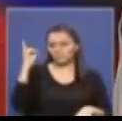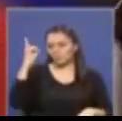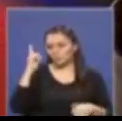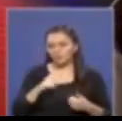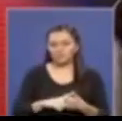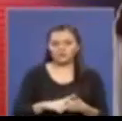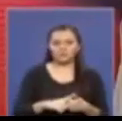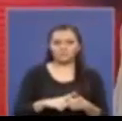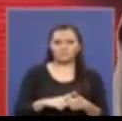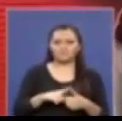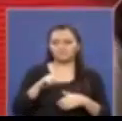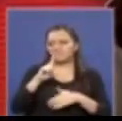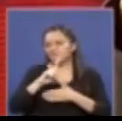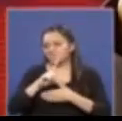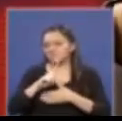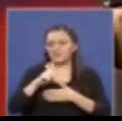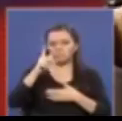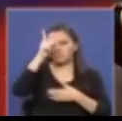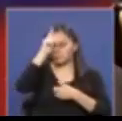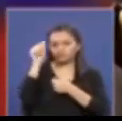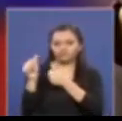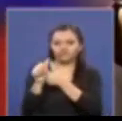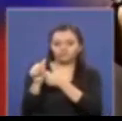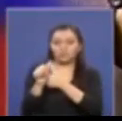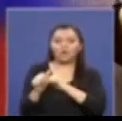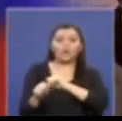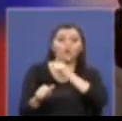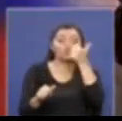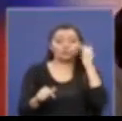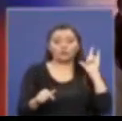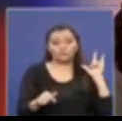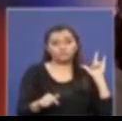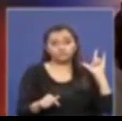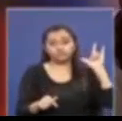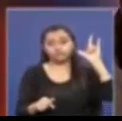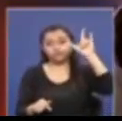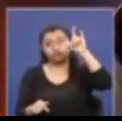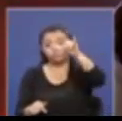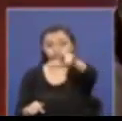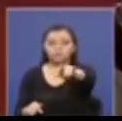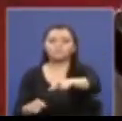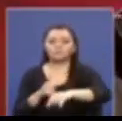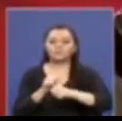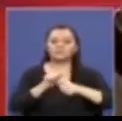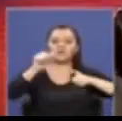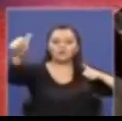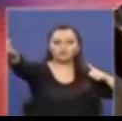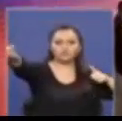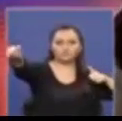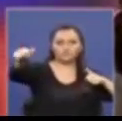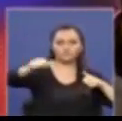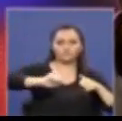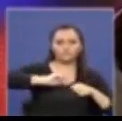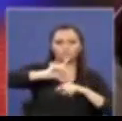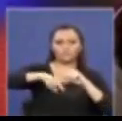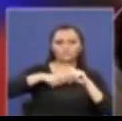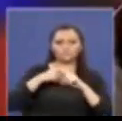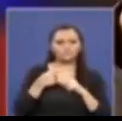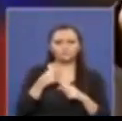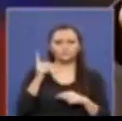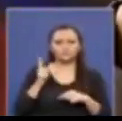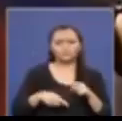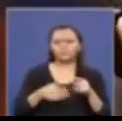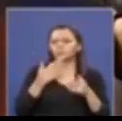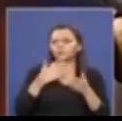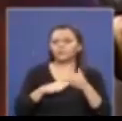Bolivia, qué sé yo, a Lima, etcétera, y el otro es de largo alcance, por eso tuvimos que comprar el otro, porque el que teníamos era de muy poco alcance.